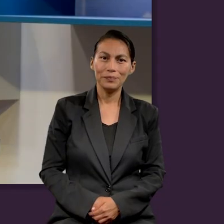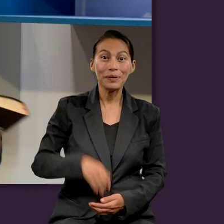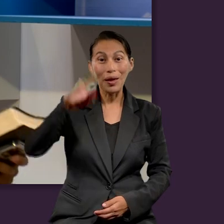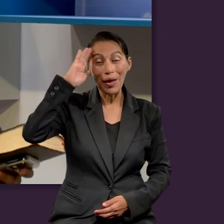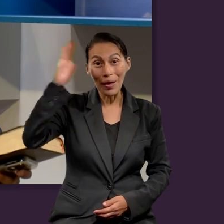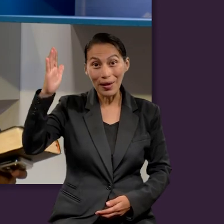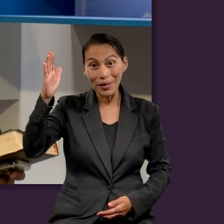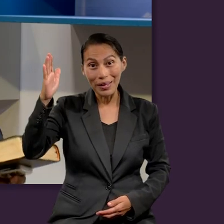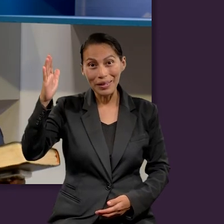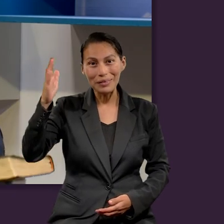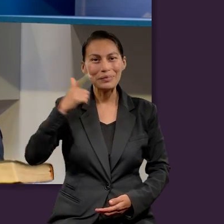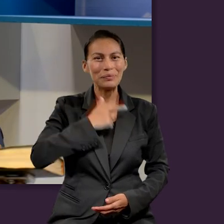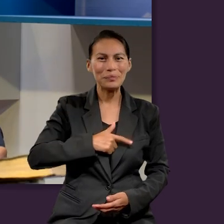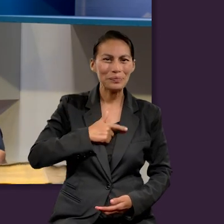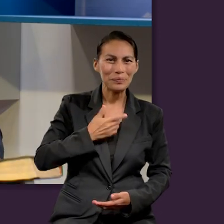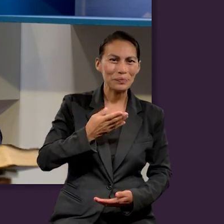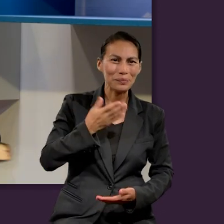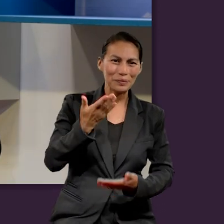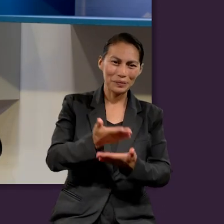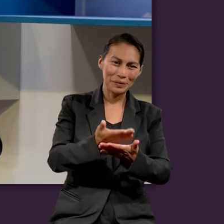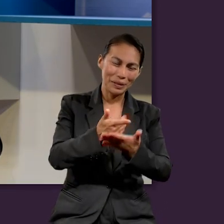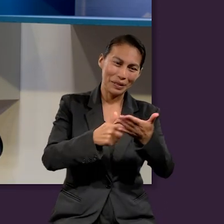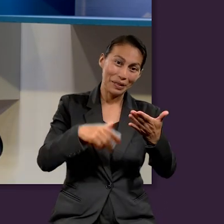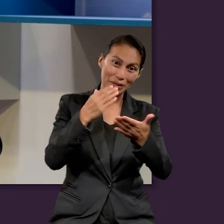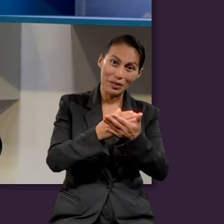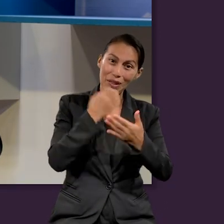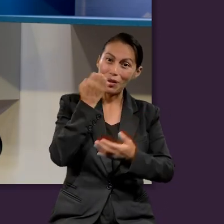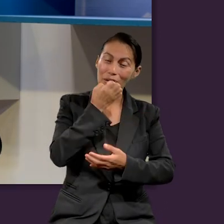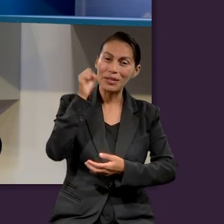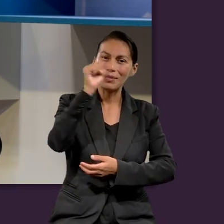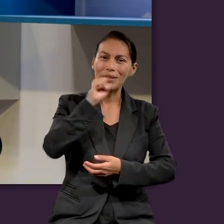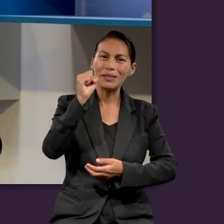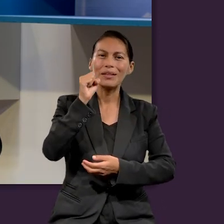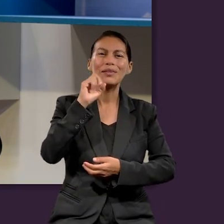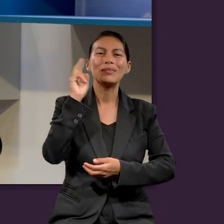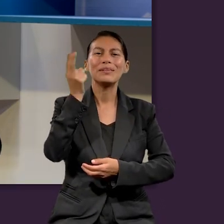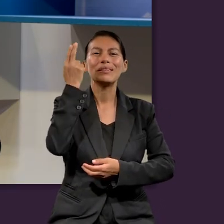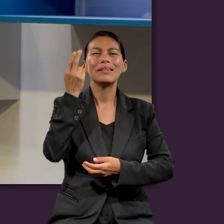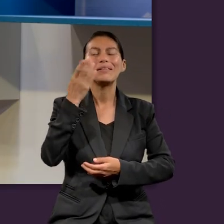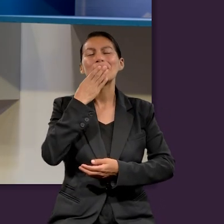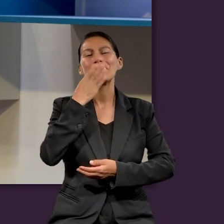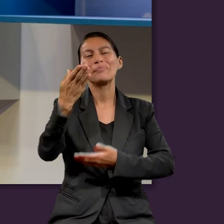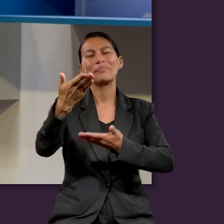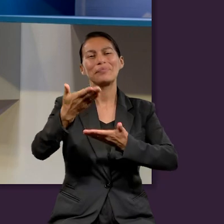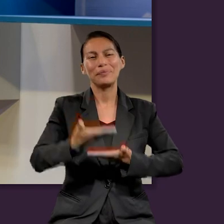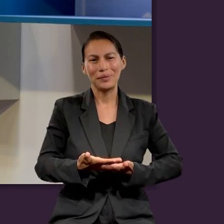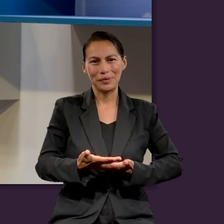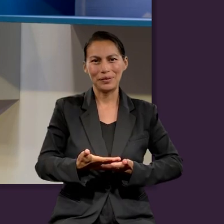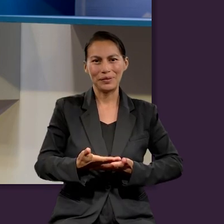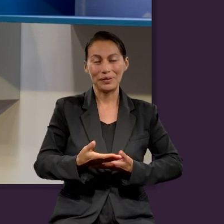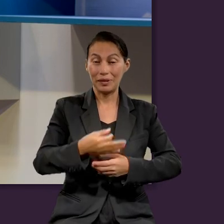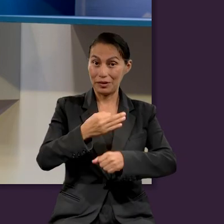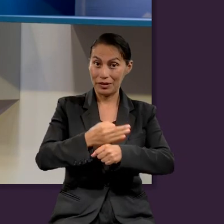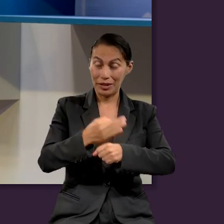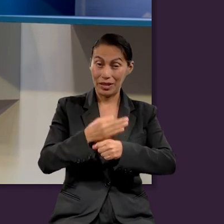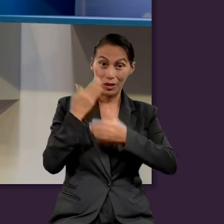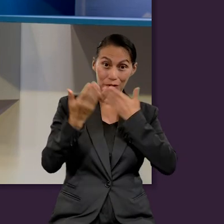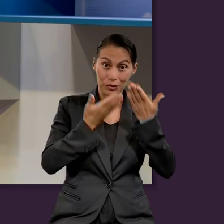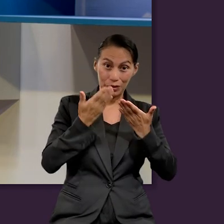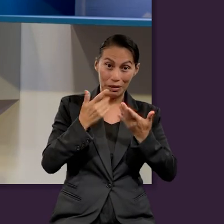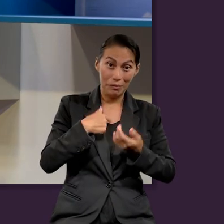Hola qué tal Bienvenidos a este estudio de la Escuela Sabática Universitaria en este estudio es